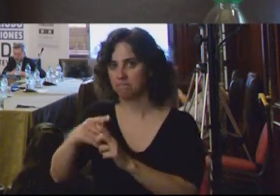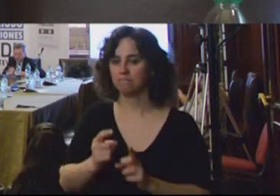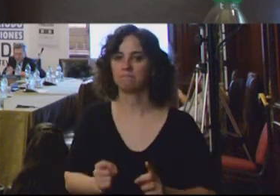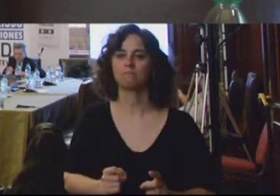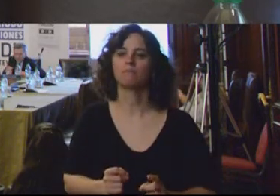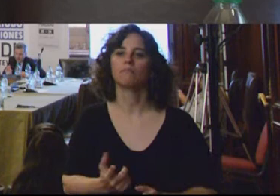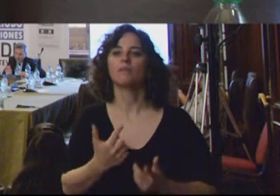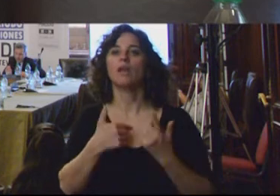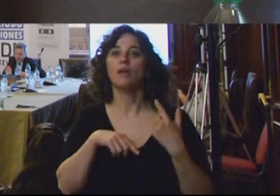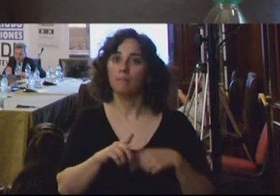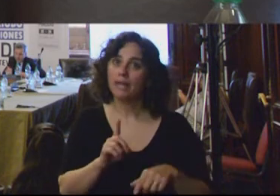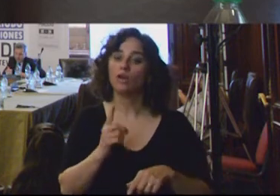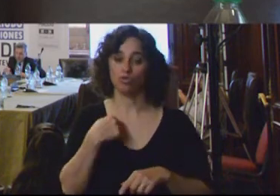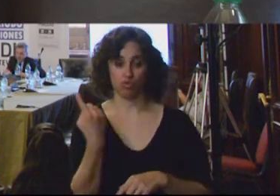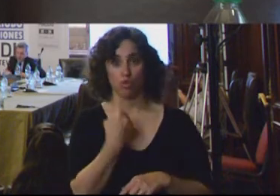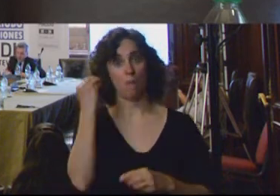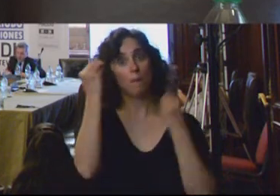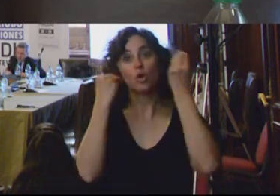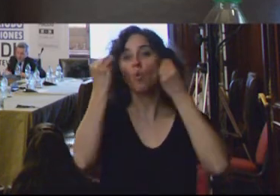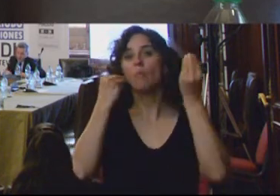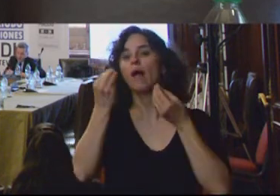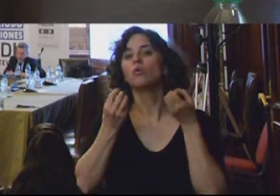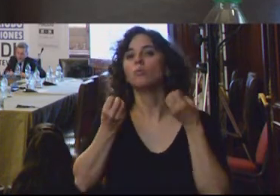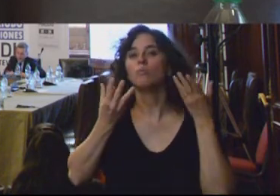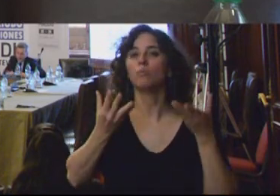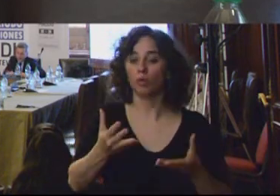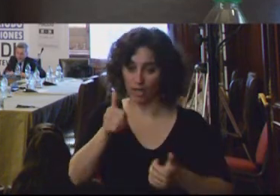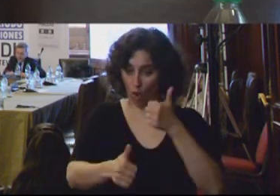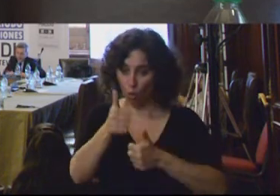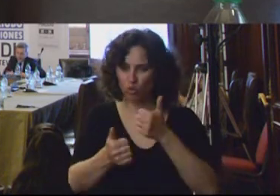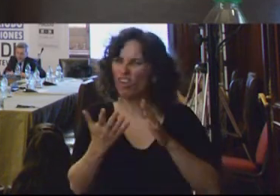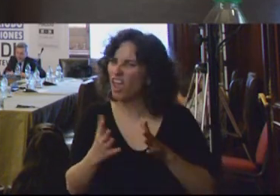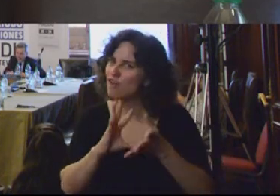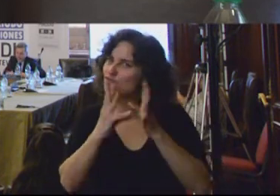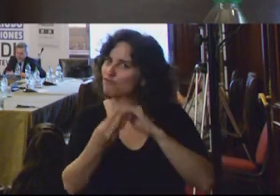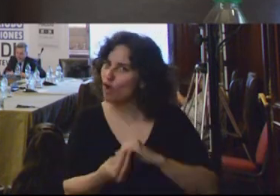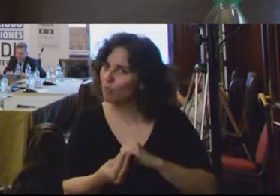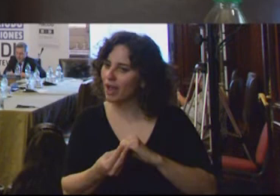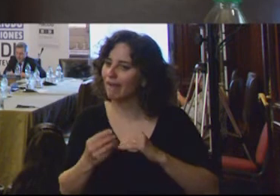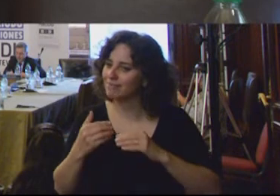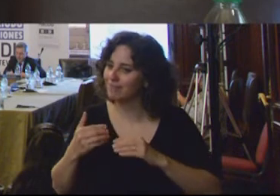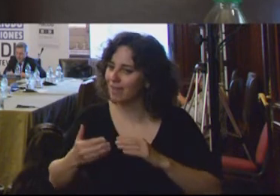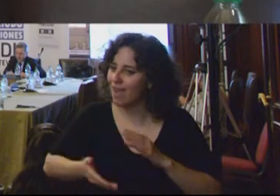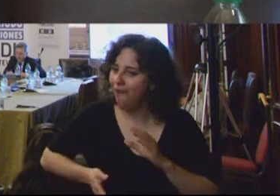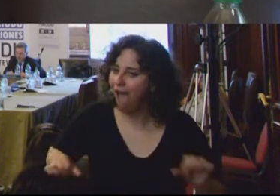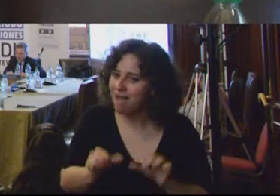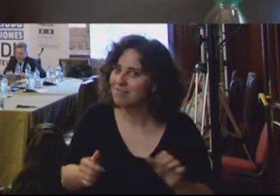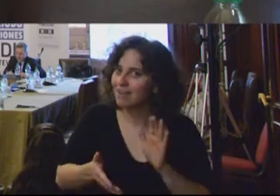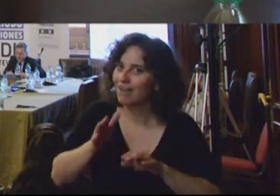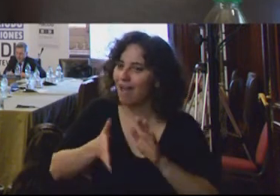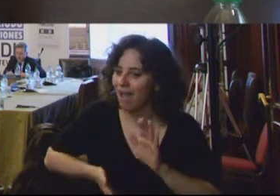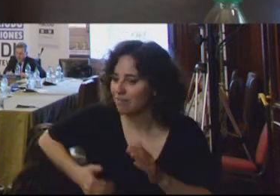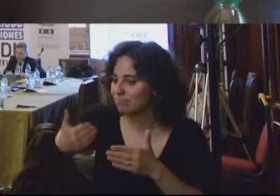Sin embargo, lo que nos preocupa en realidad de este concurso es la forma que ha sido llevado hasta el momento, en la cual la falta